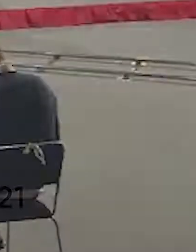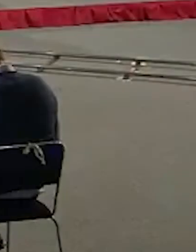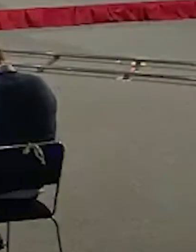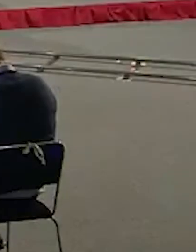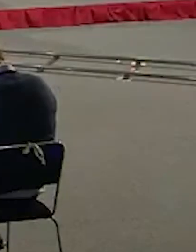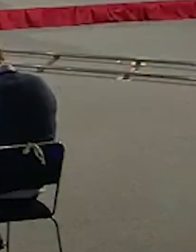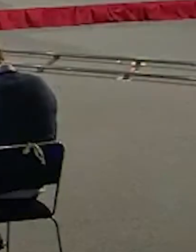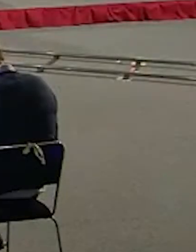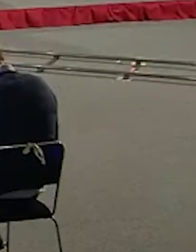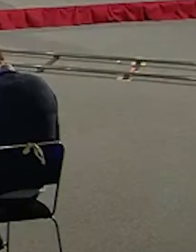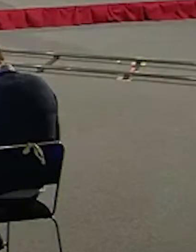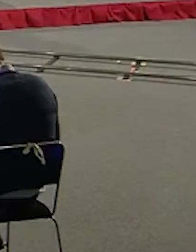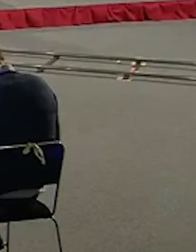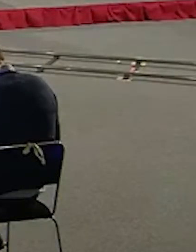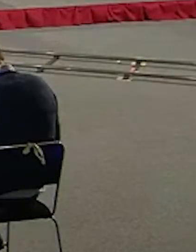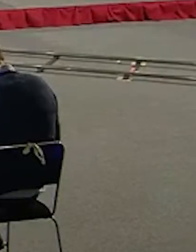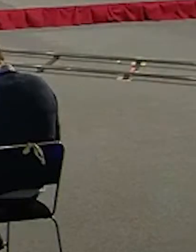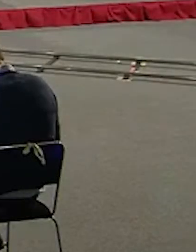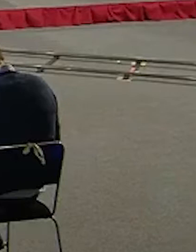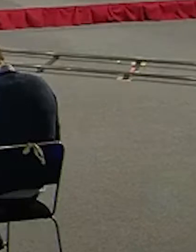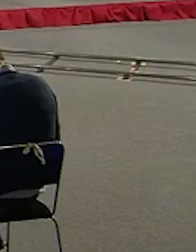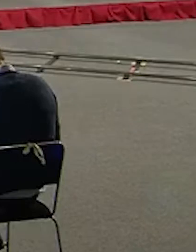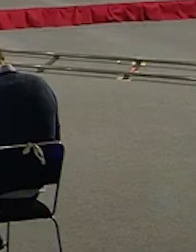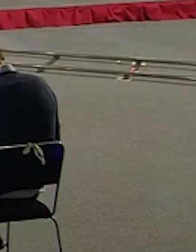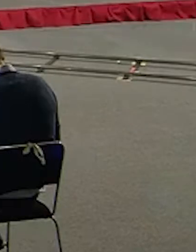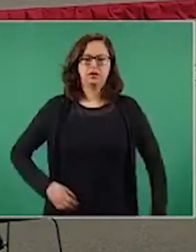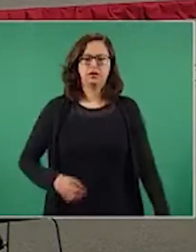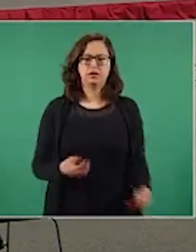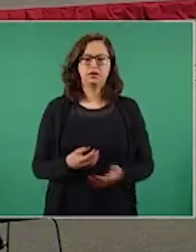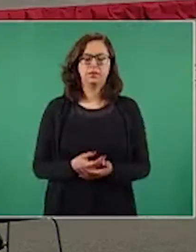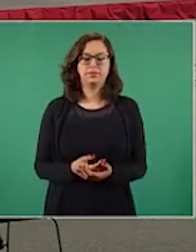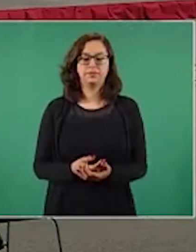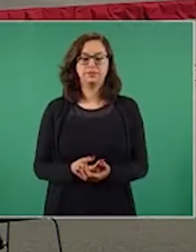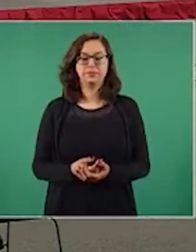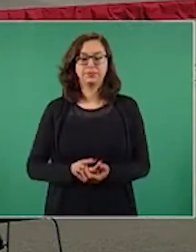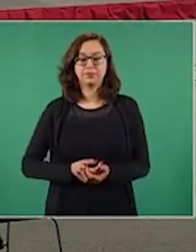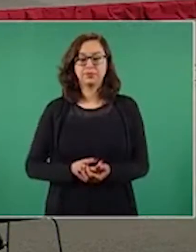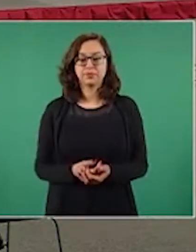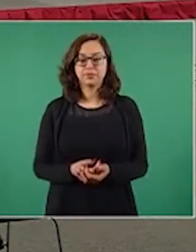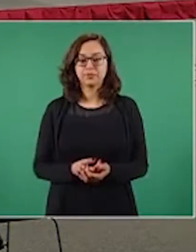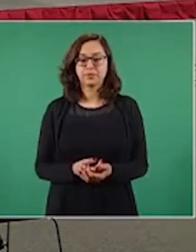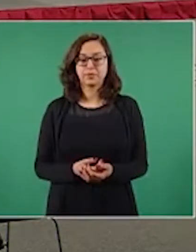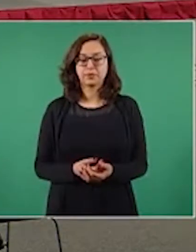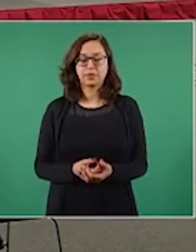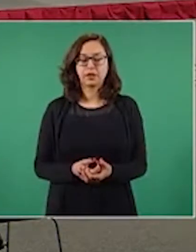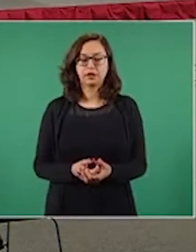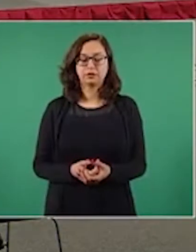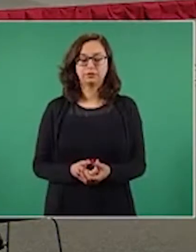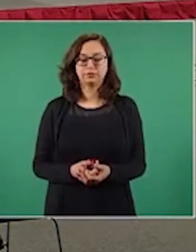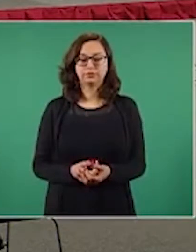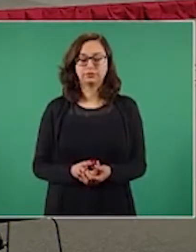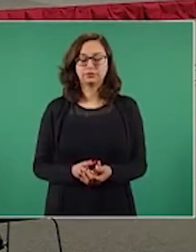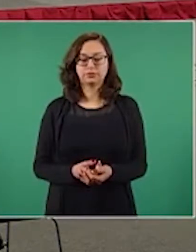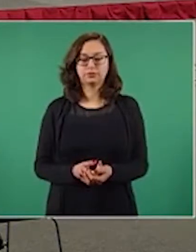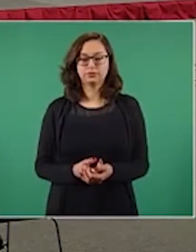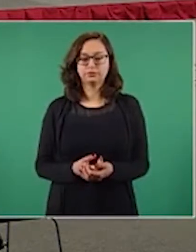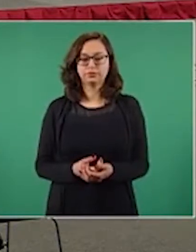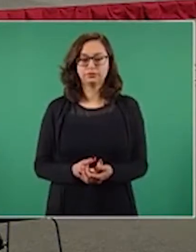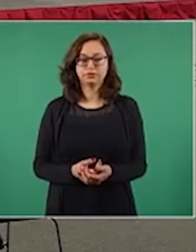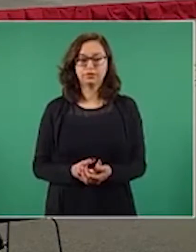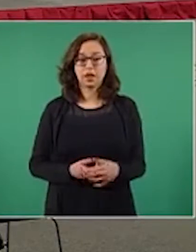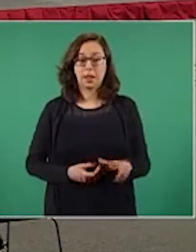Como todos los martes, vamos a